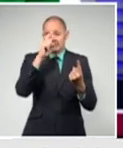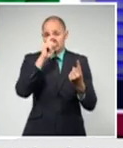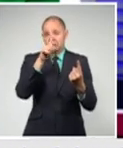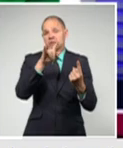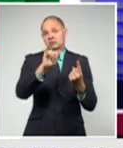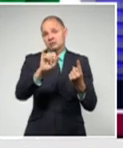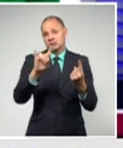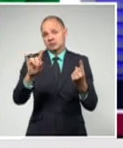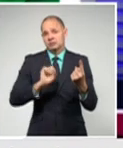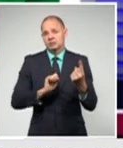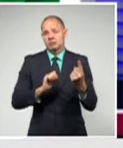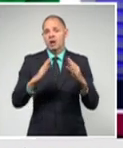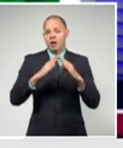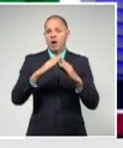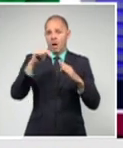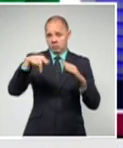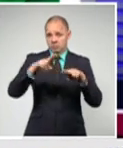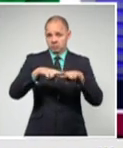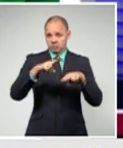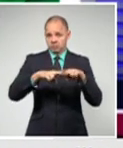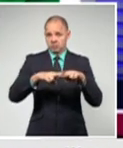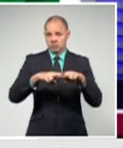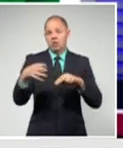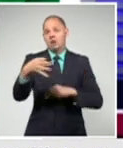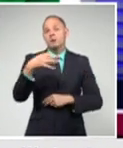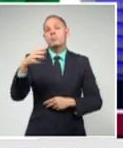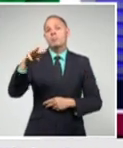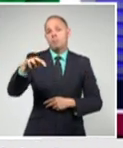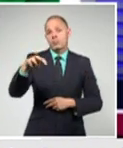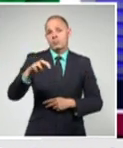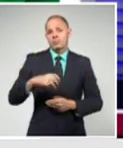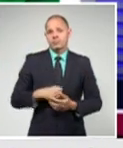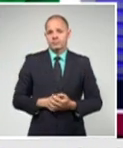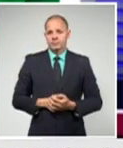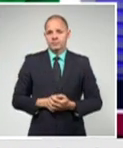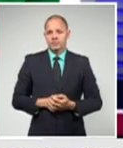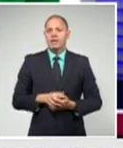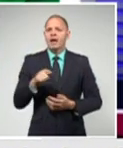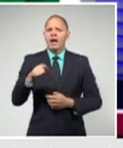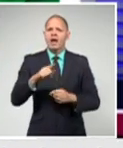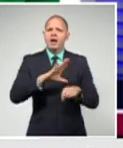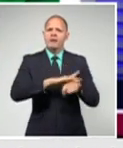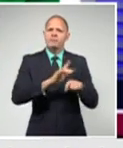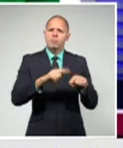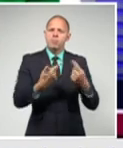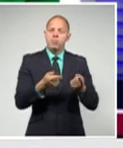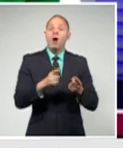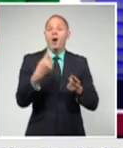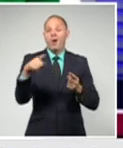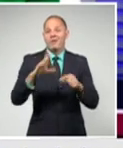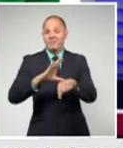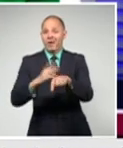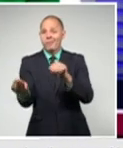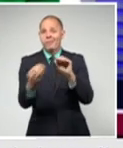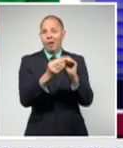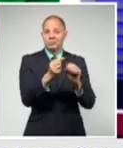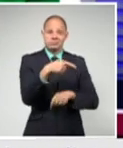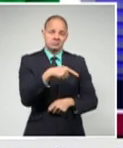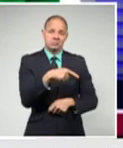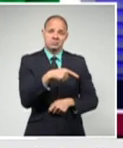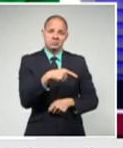del municipio Marianao en la provincia de La Habana, contacto de un caso positivo ya